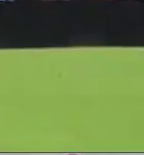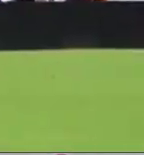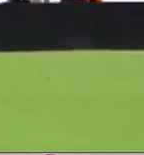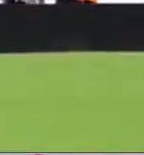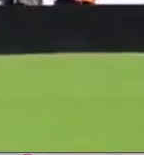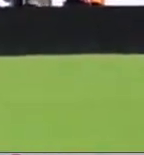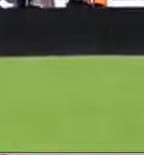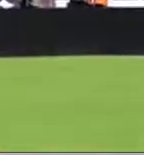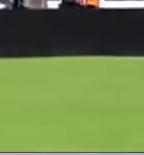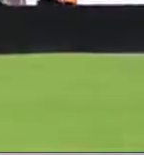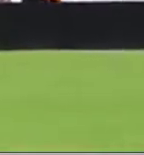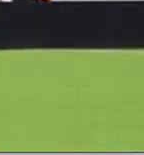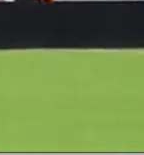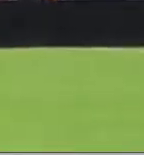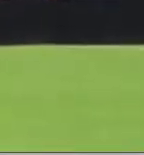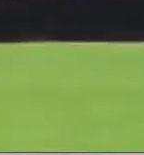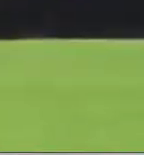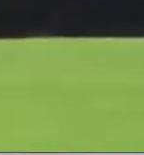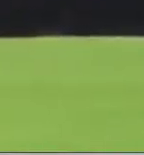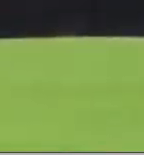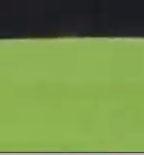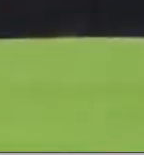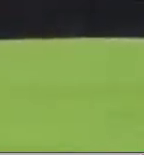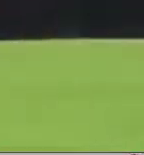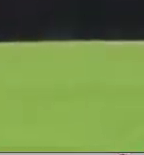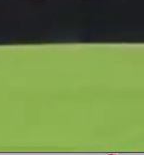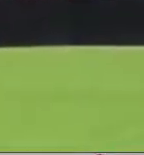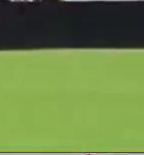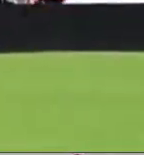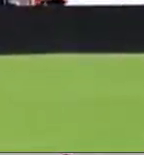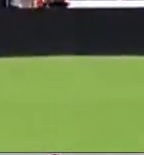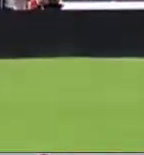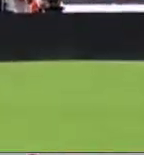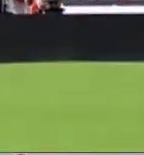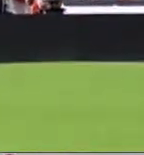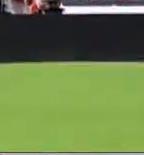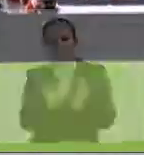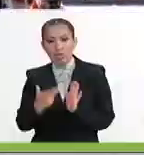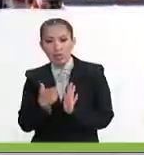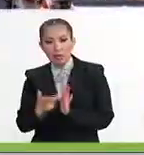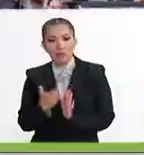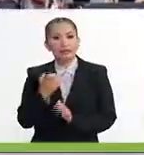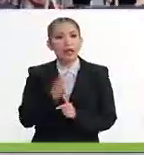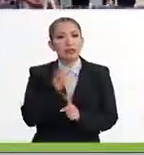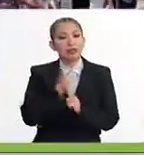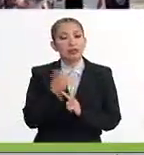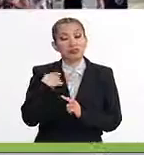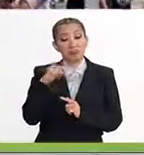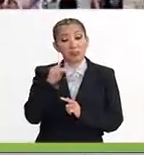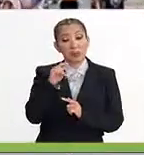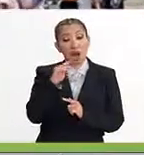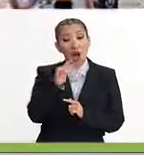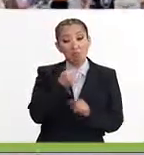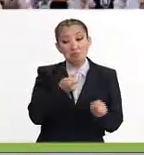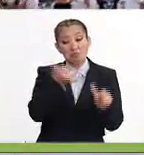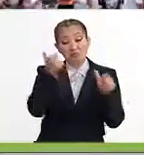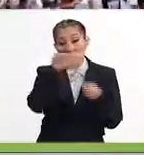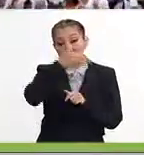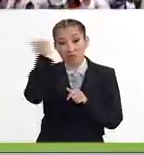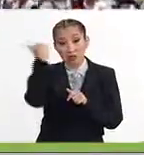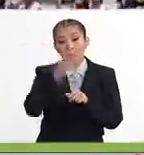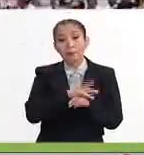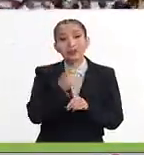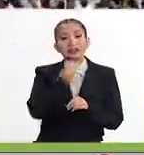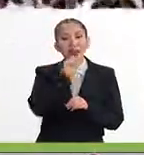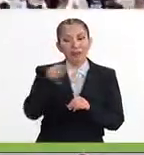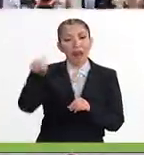las últimas jornadas, cuando pues Saldívar simplemente tuvo error tras error tras error. Entonces, ¿será que Picolín se va? No se sabe, porque